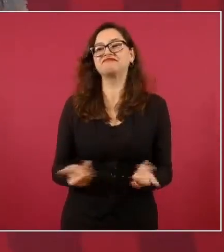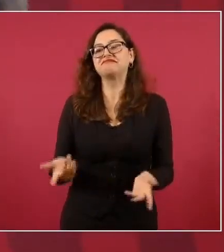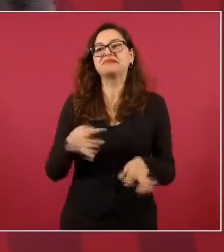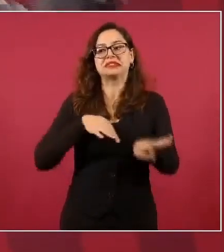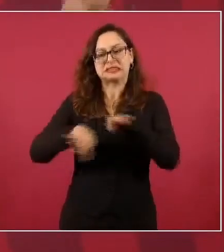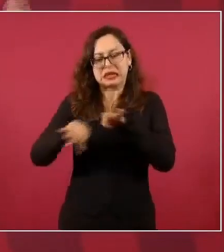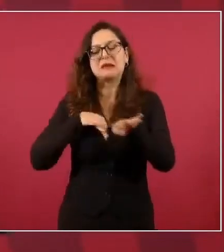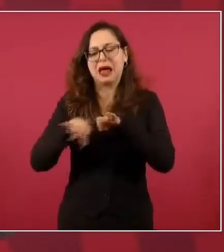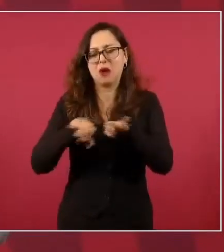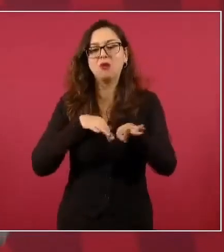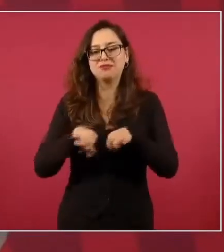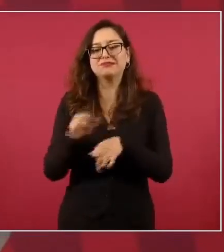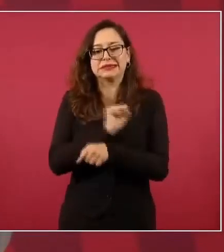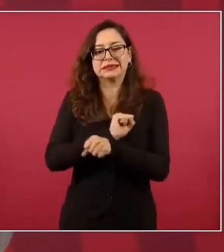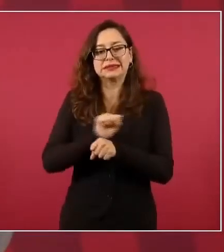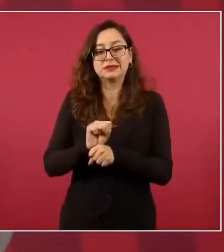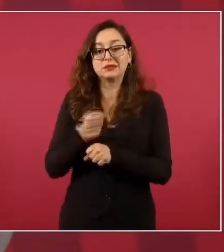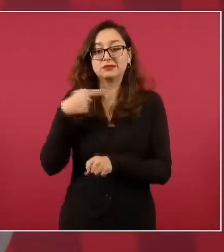porque no es posible